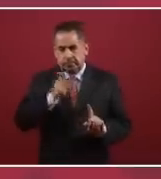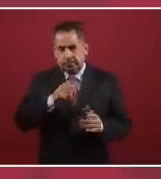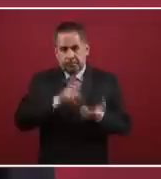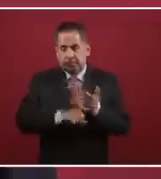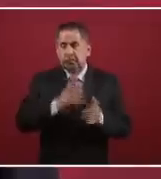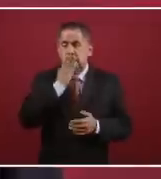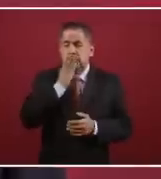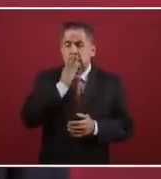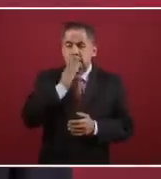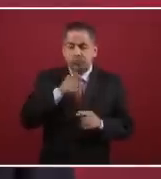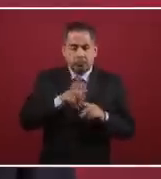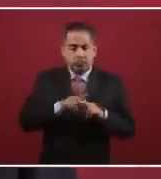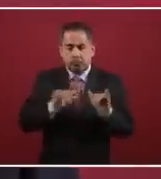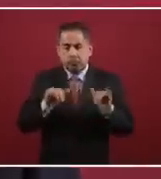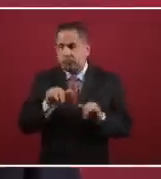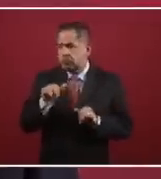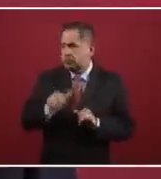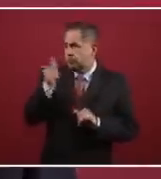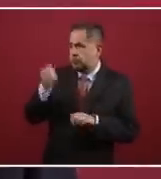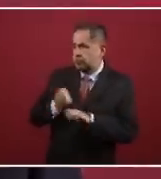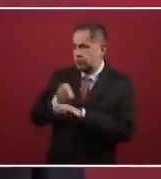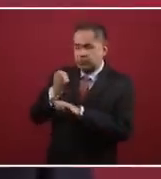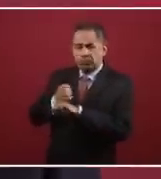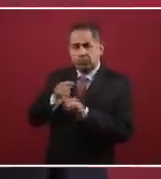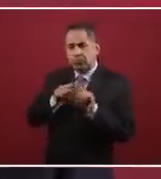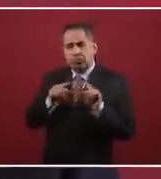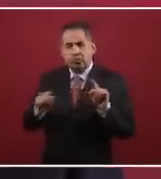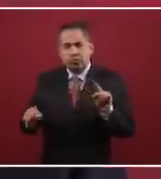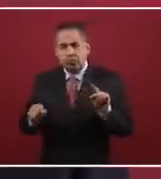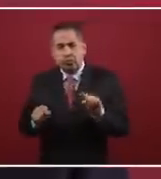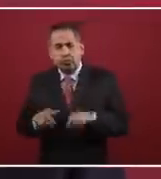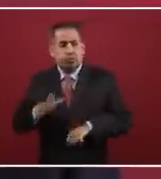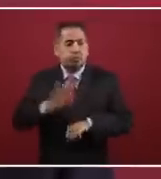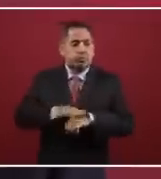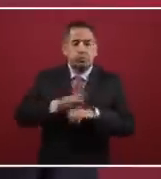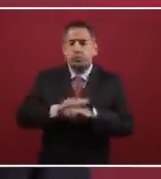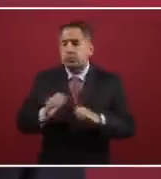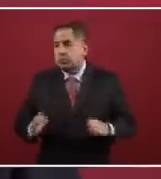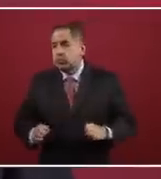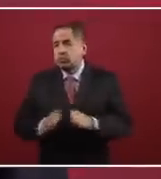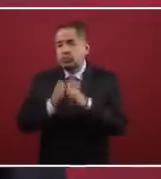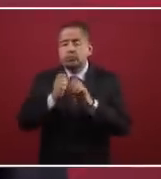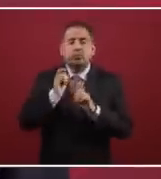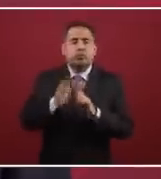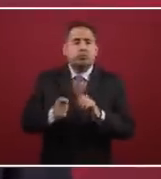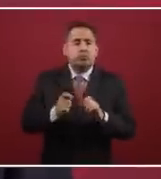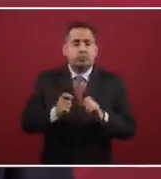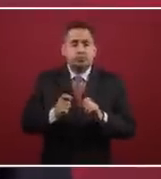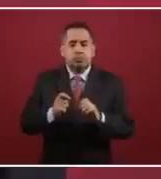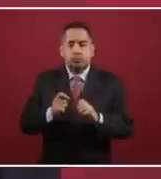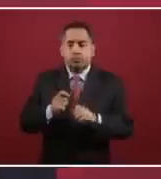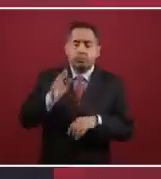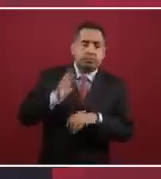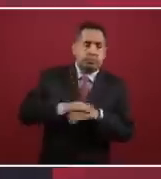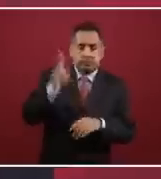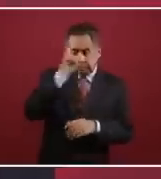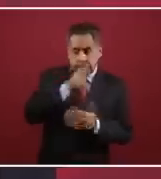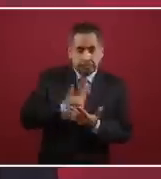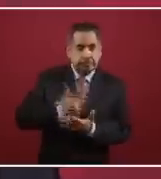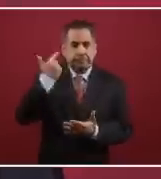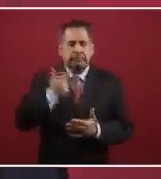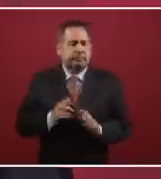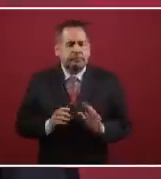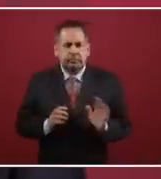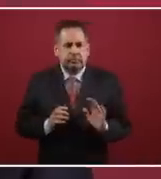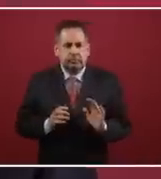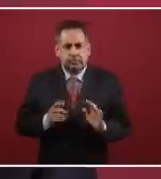Sonora, ni en otros estados, alertas de gravedad